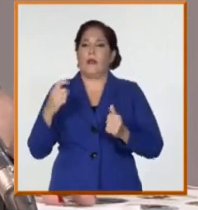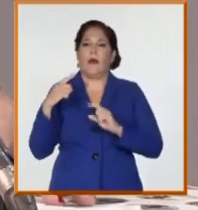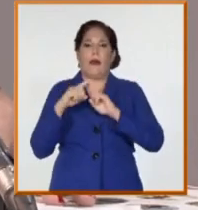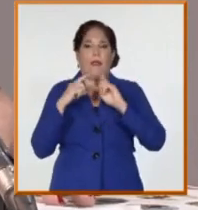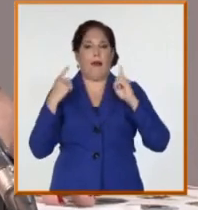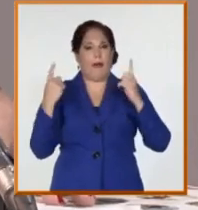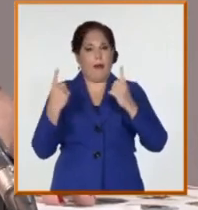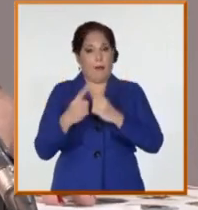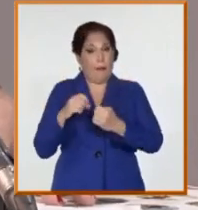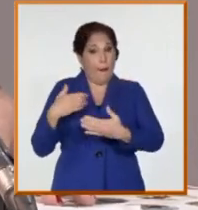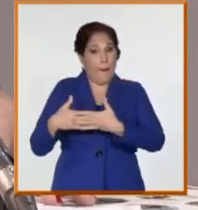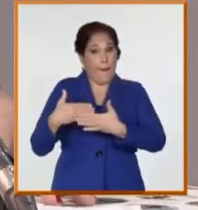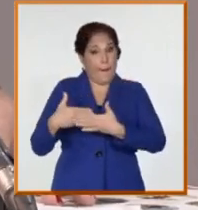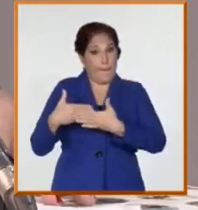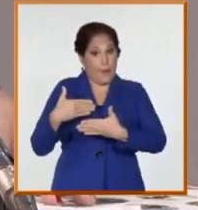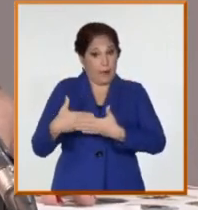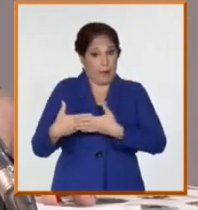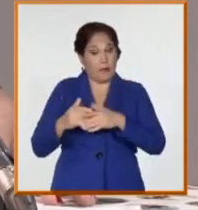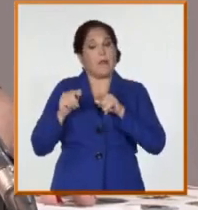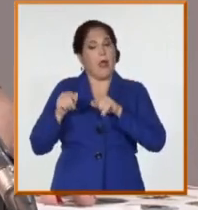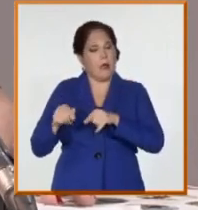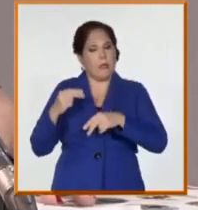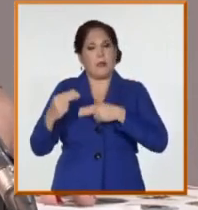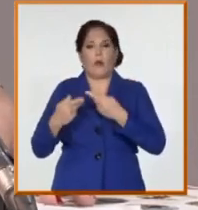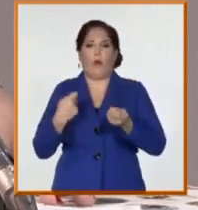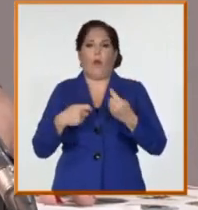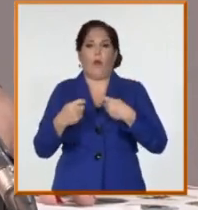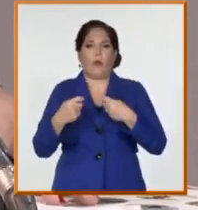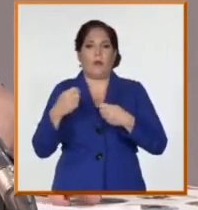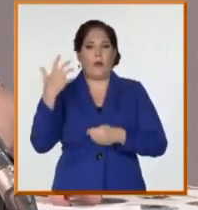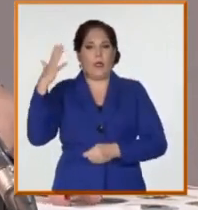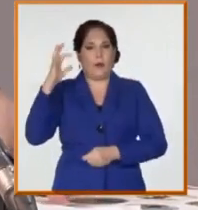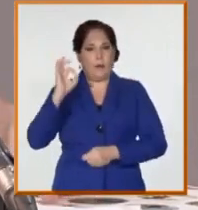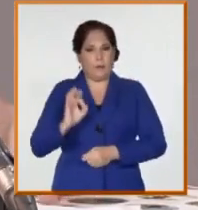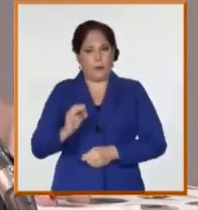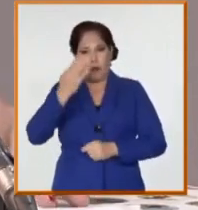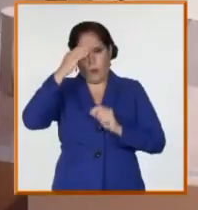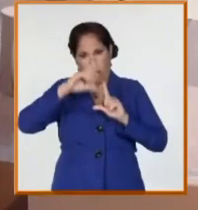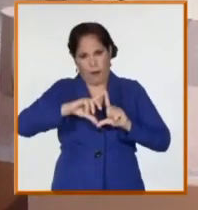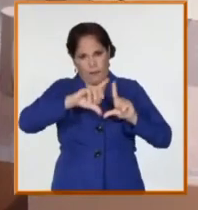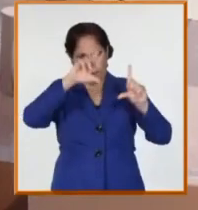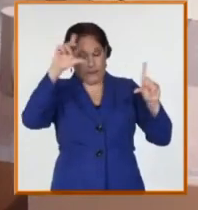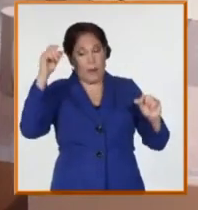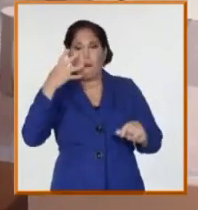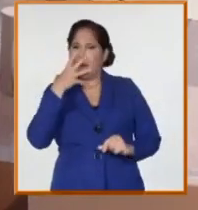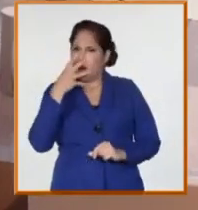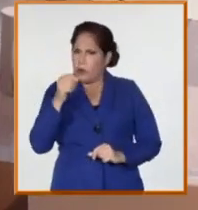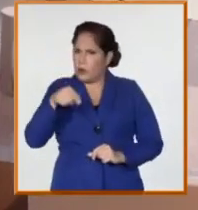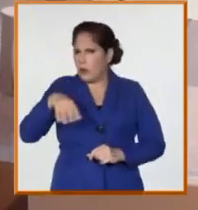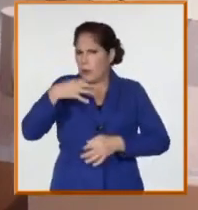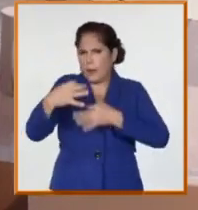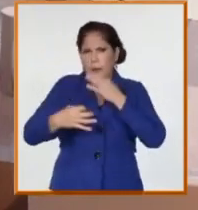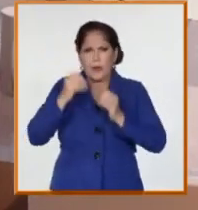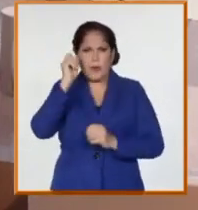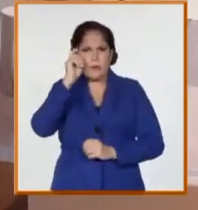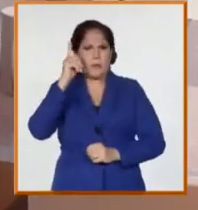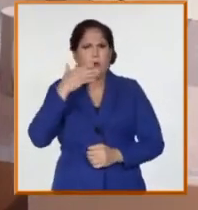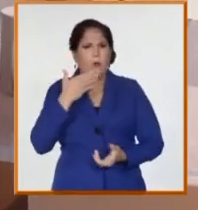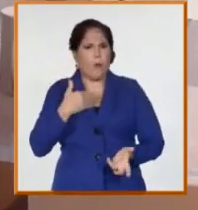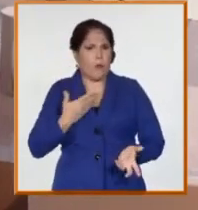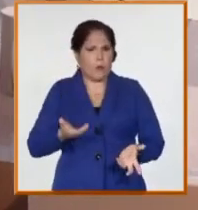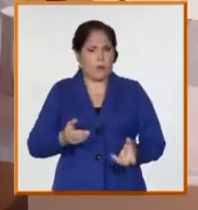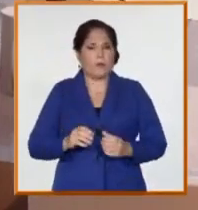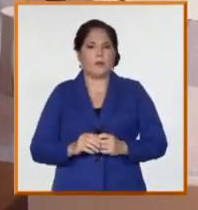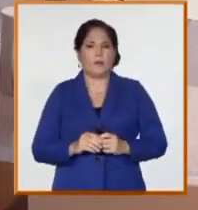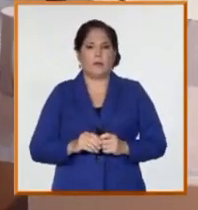de McQueen una de las empresas que hace comercio exterior en el país y me gustaría que nos hablaras de esta experiencia decir cómo